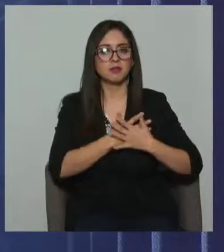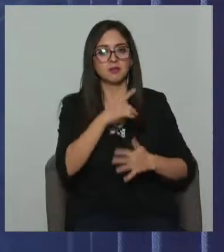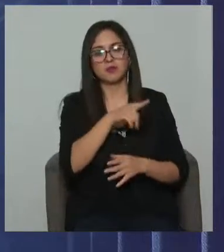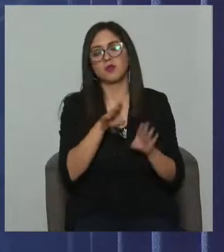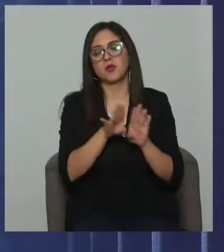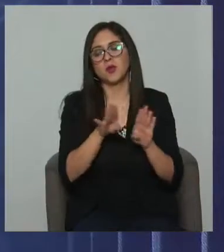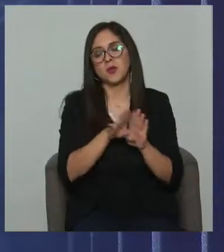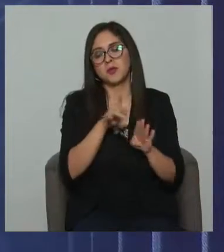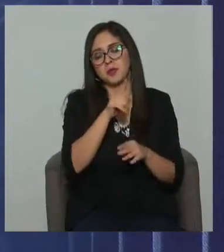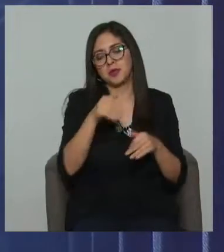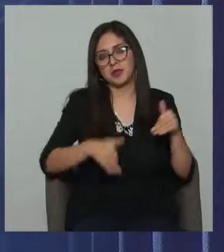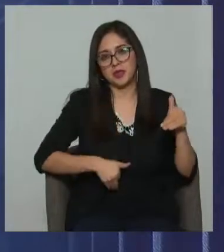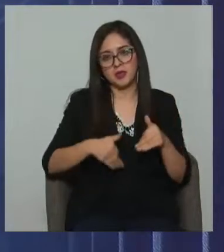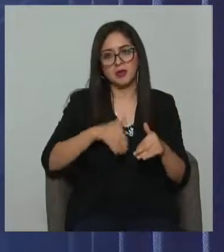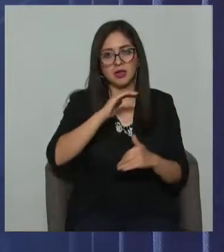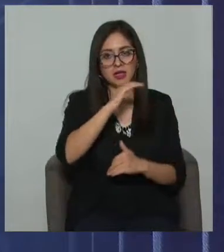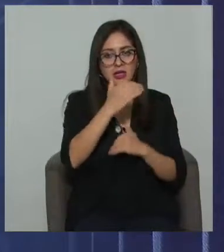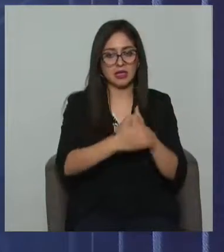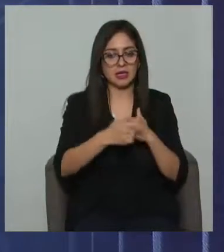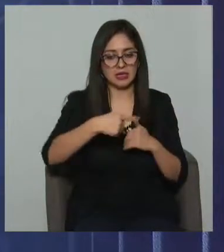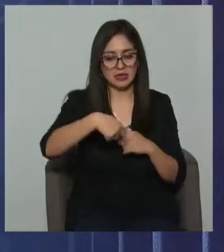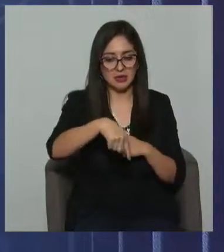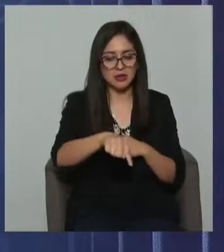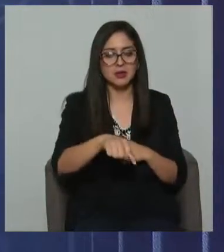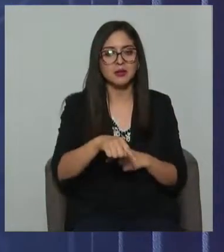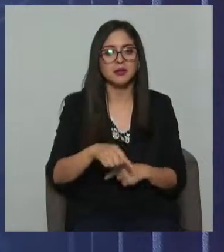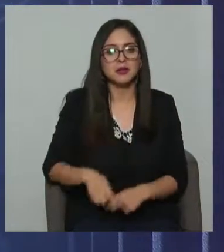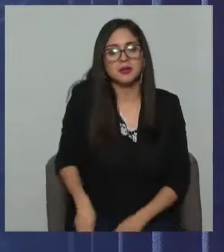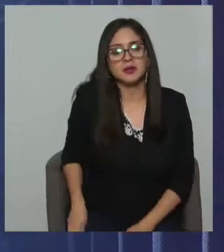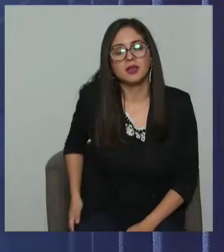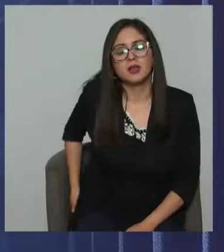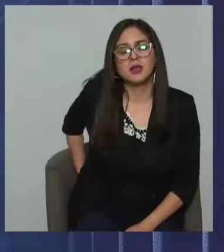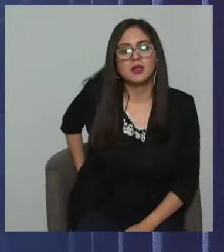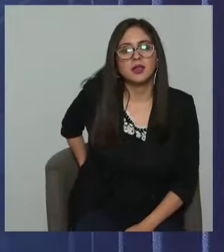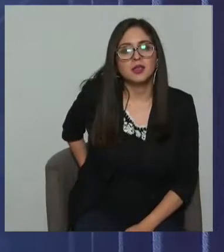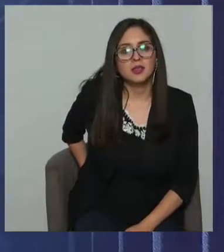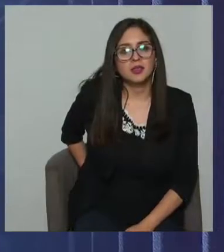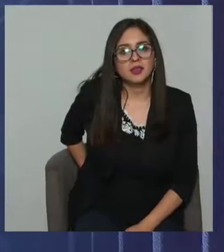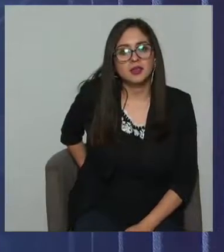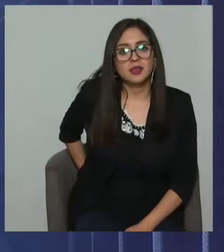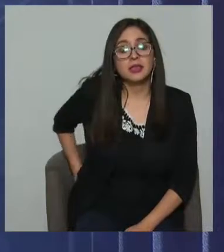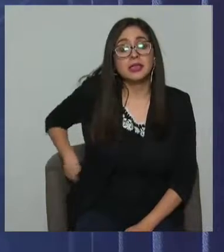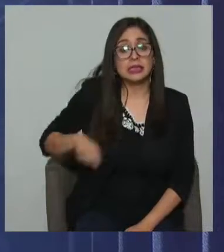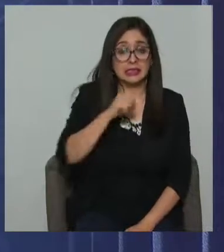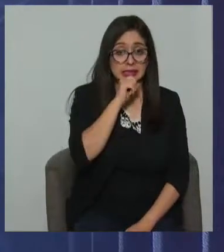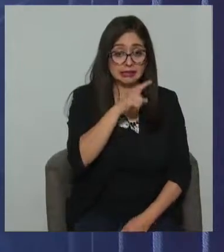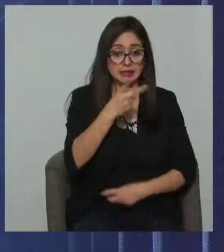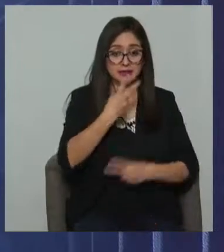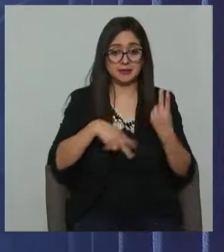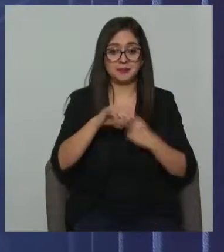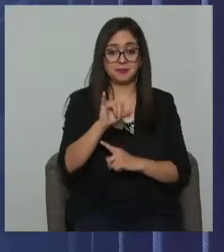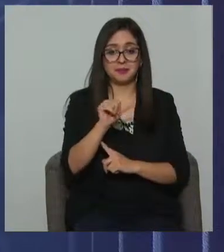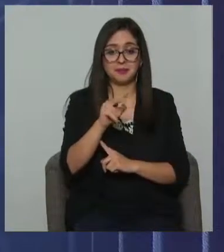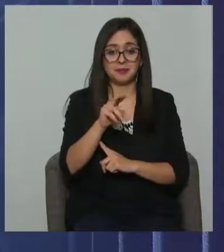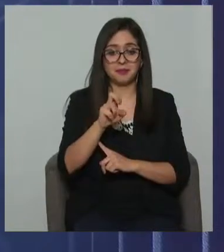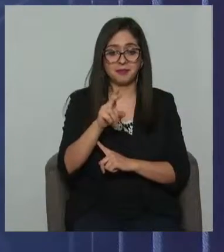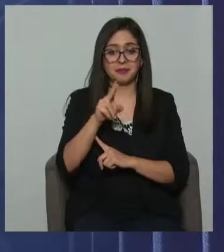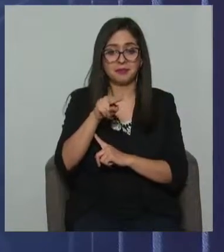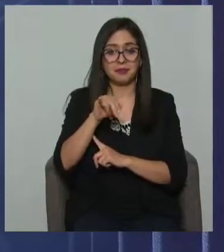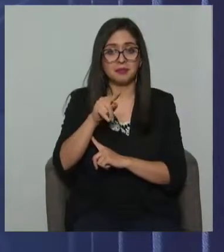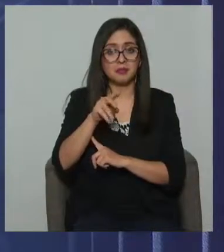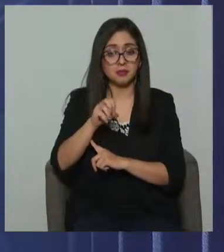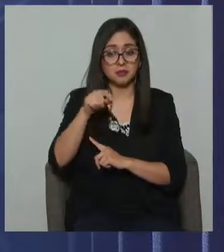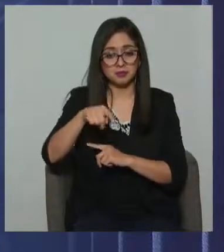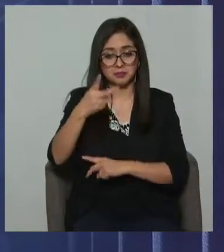2 de febrero. Yo le daré todos los detalles. También vamos a tener en esta emisión a Javier Nieto. Él nos va a traer las recomendaciones